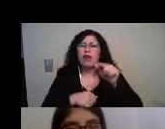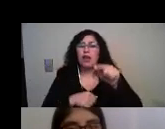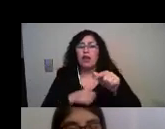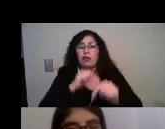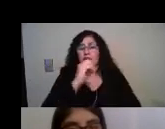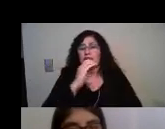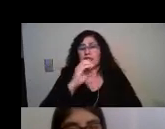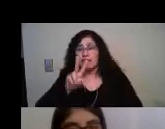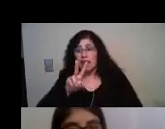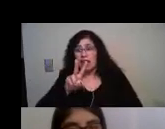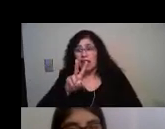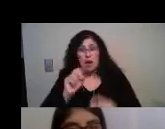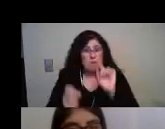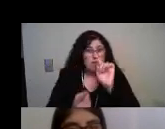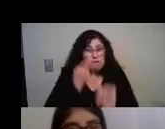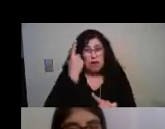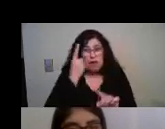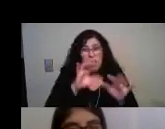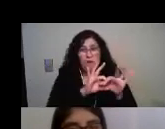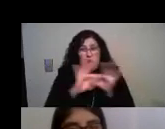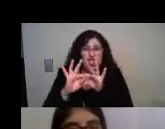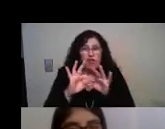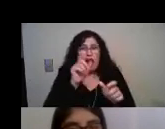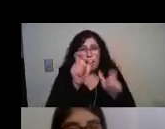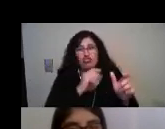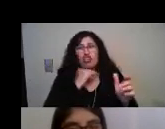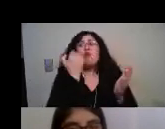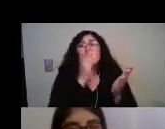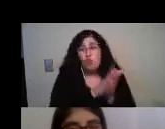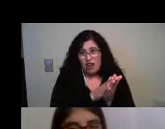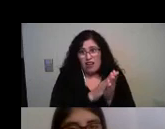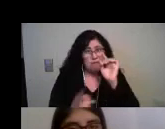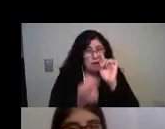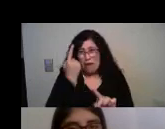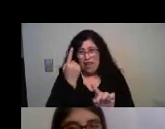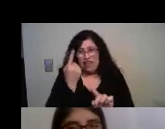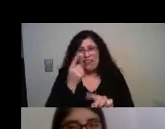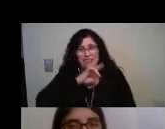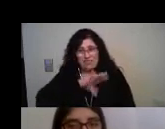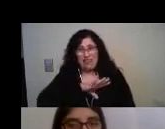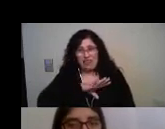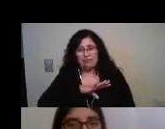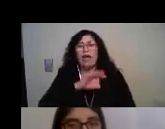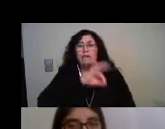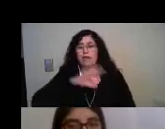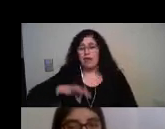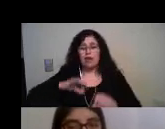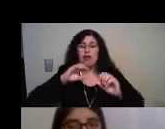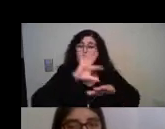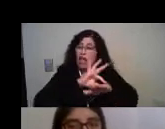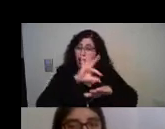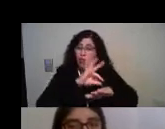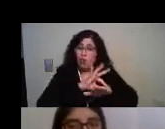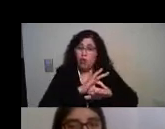es la primera causa de muerte en Chile, ¿ya? Y algunas estimaciones que refiere el Ministerio de Salud en la última guía